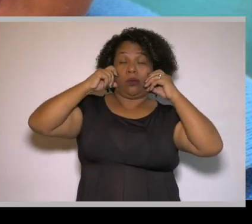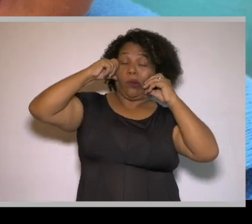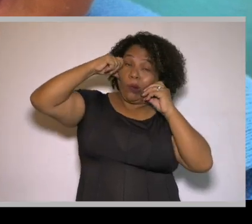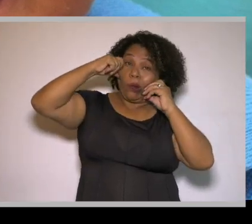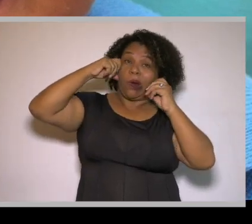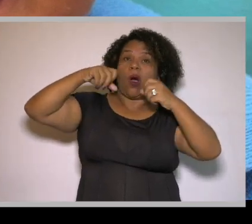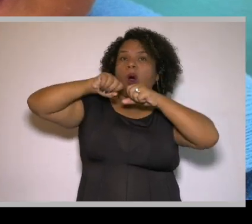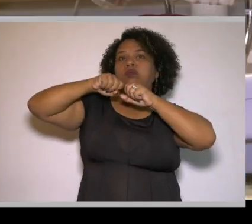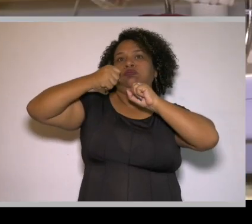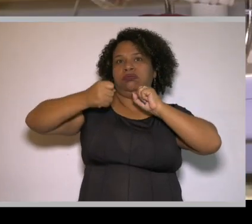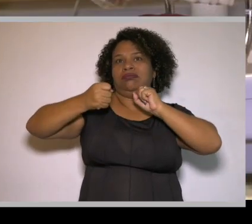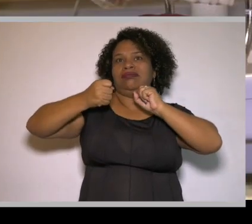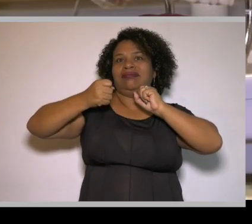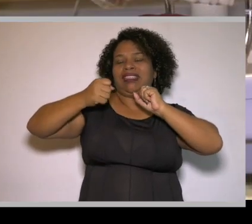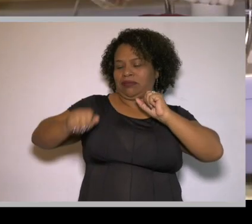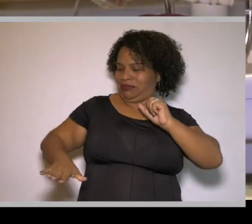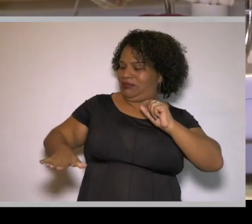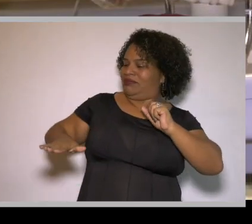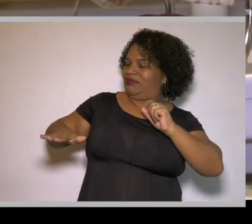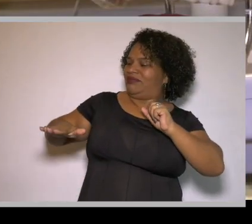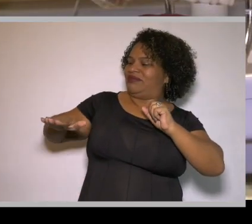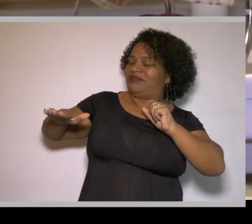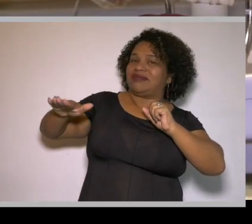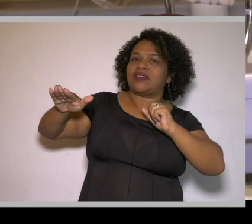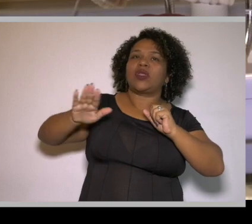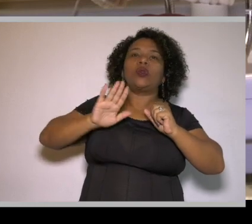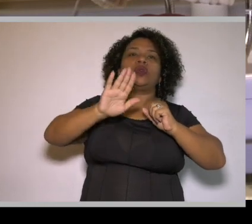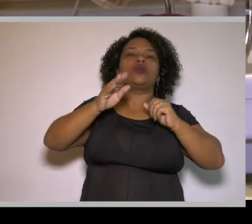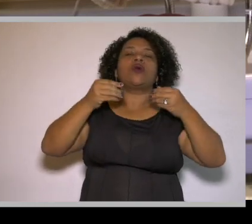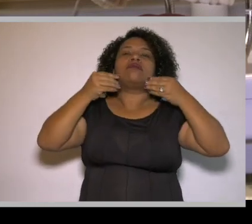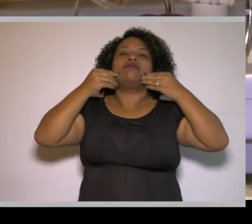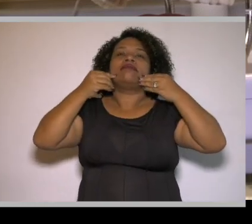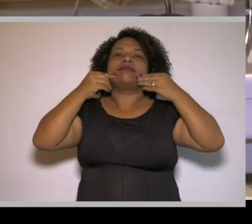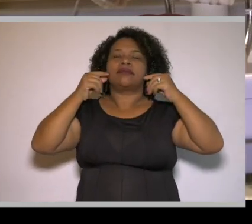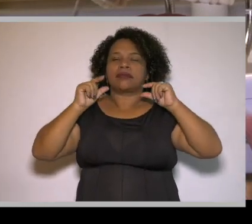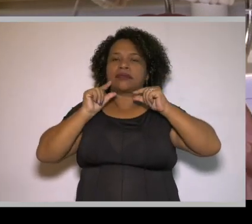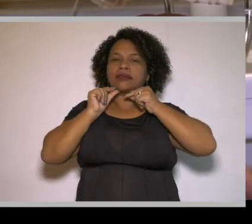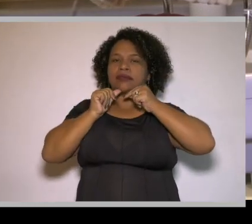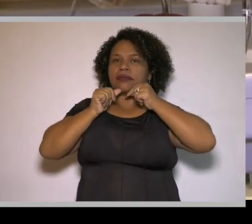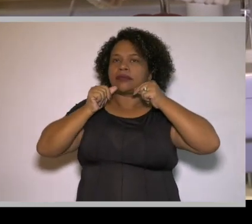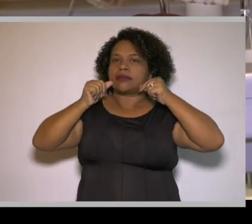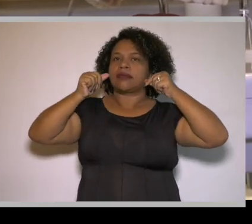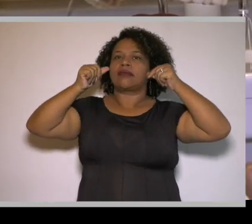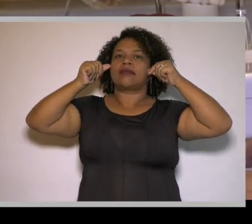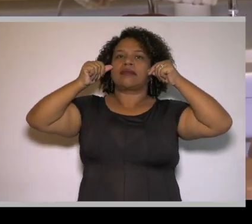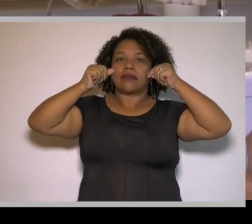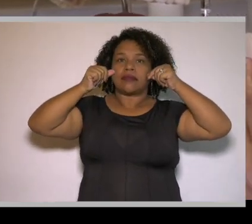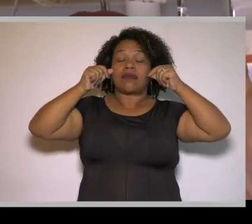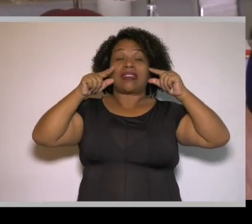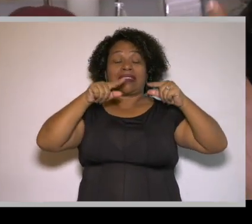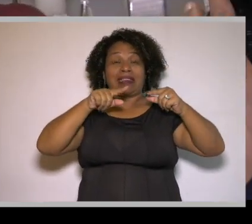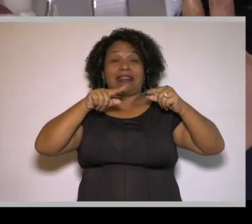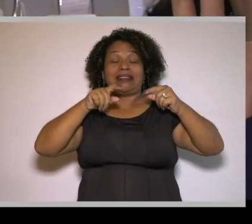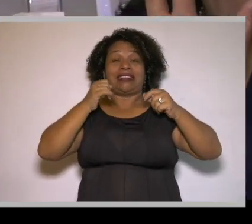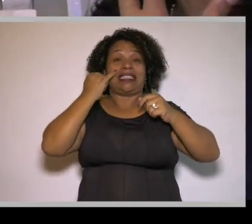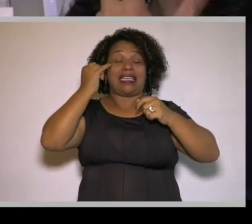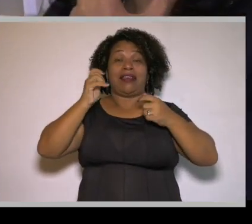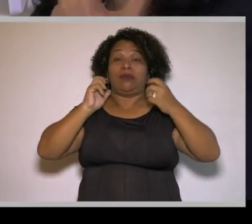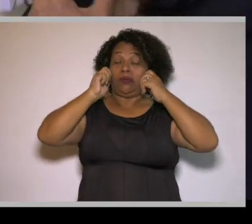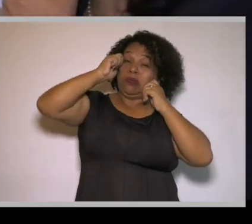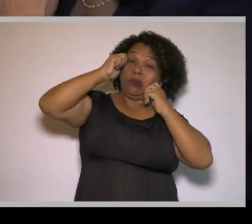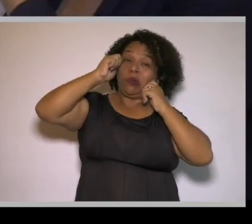los puntos de crecimiento en la mandíbula pueden verse afectados por esta fractura. Doctora, ¿cuáles son las causas